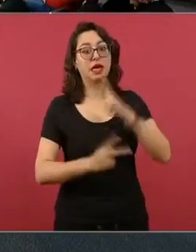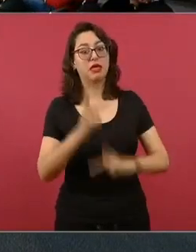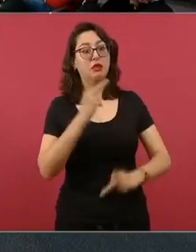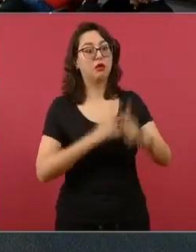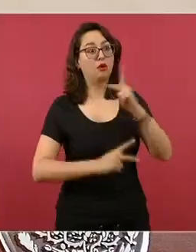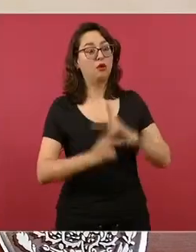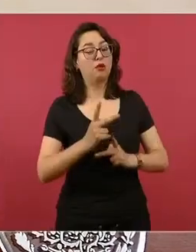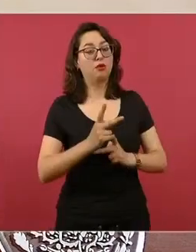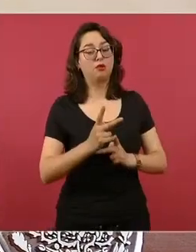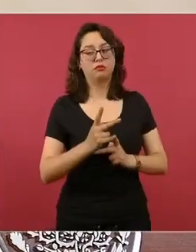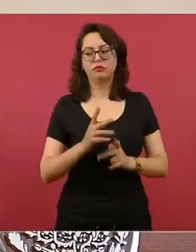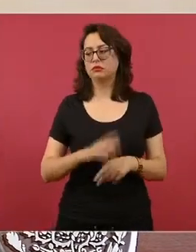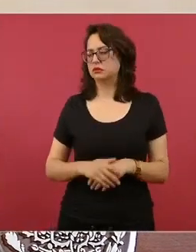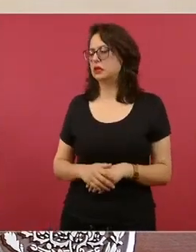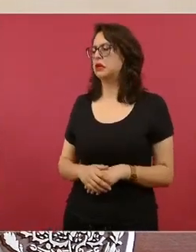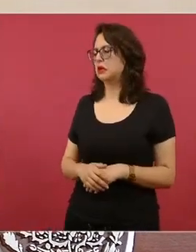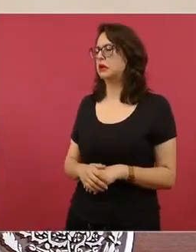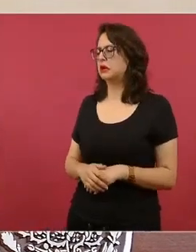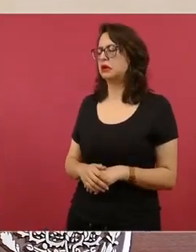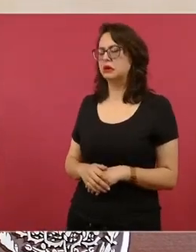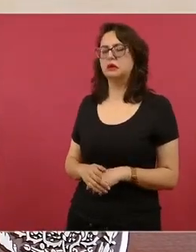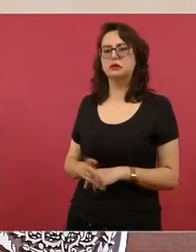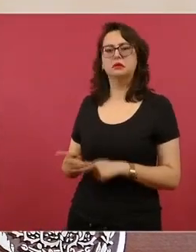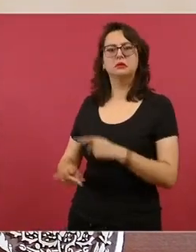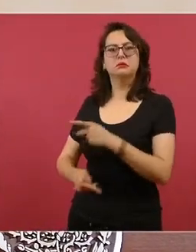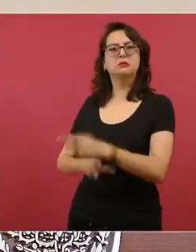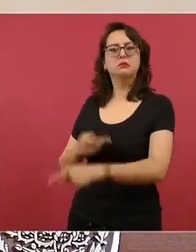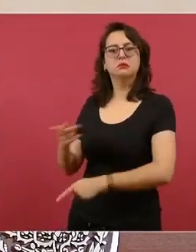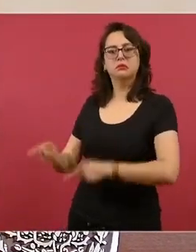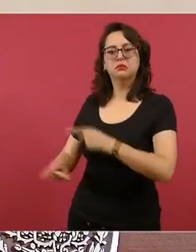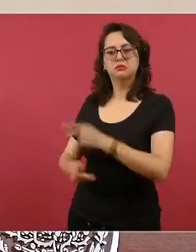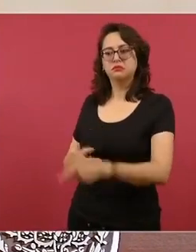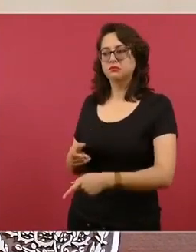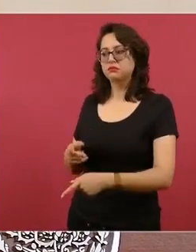a sabiendas de que era un exceso.